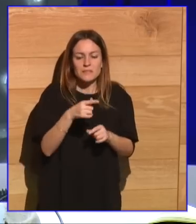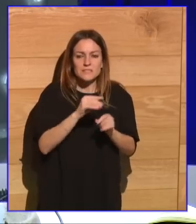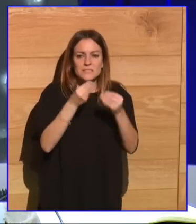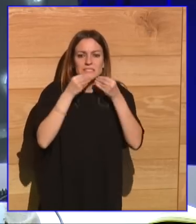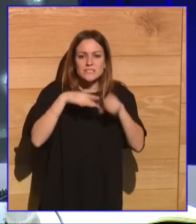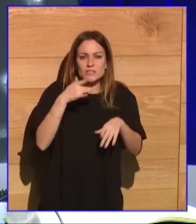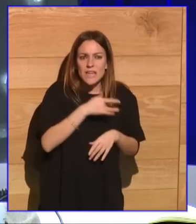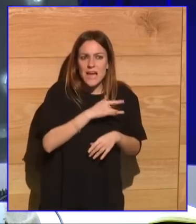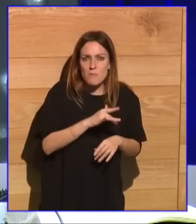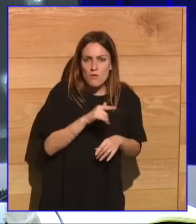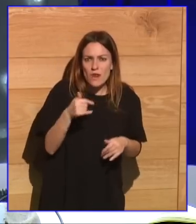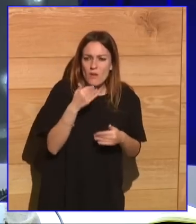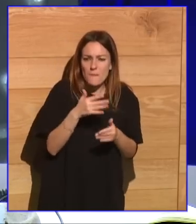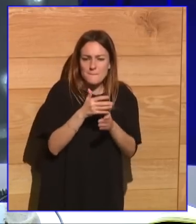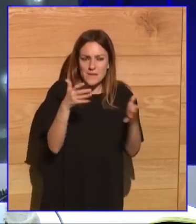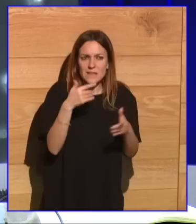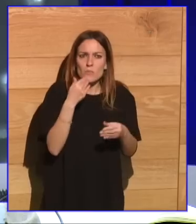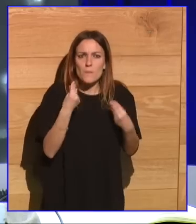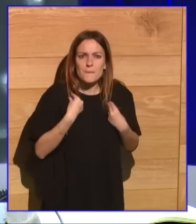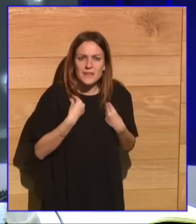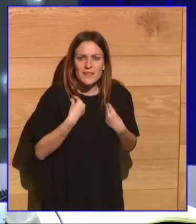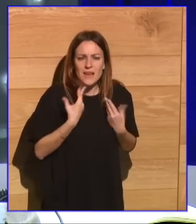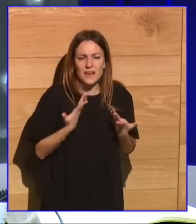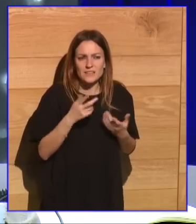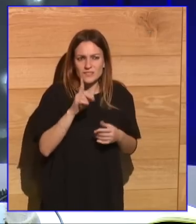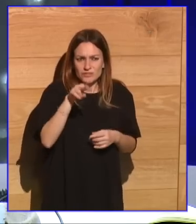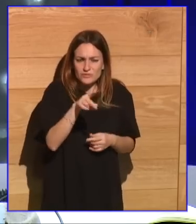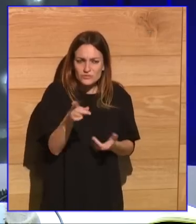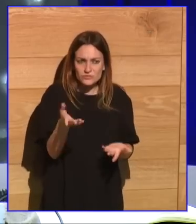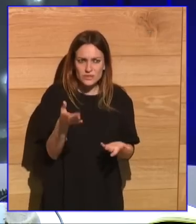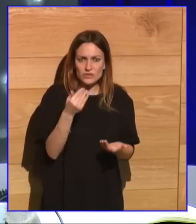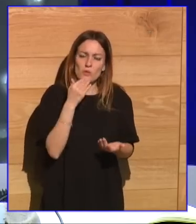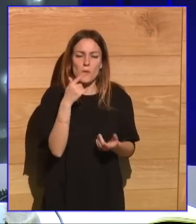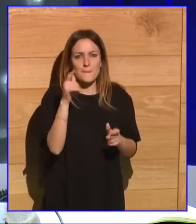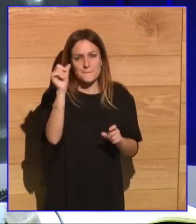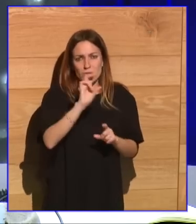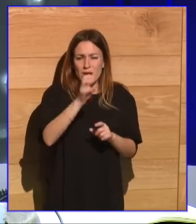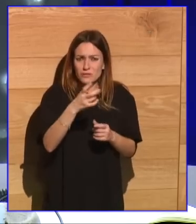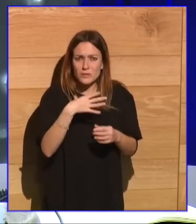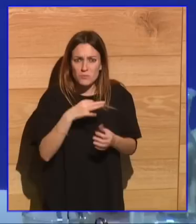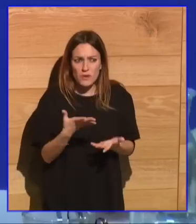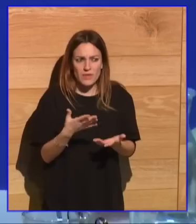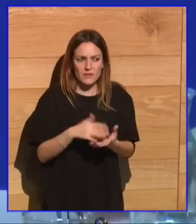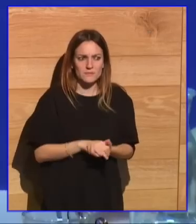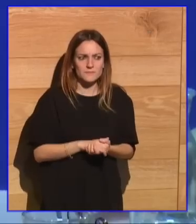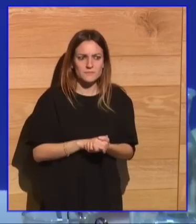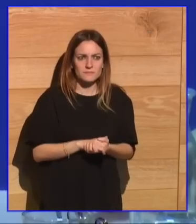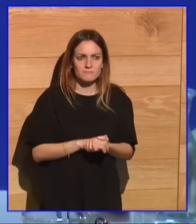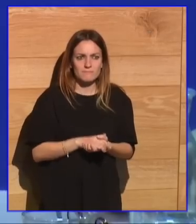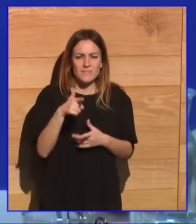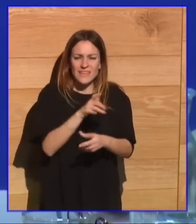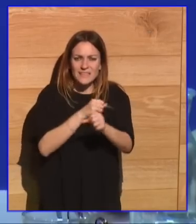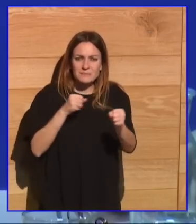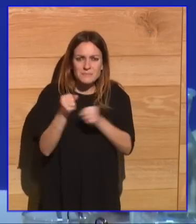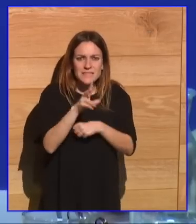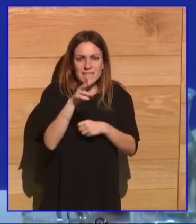de esas historias más grandes que la vida, tampoco es El paciente inglés, tampoco es Titanic, tampoco es... No hay empatía,